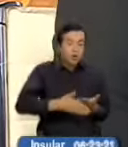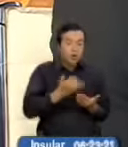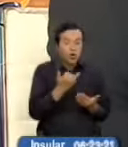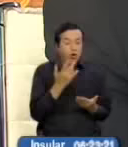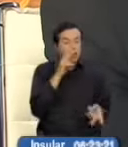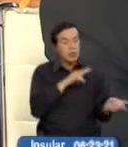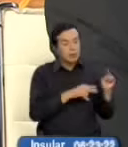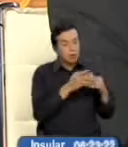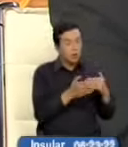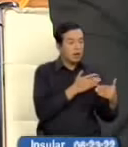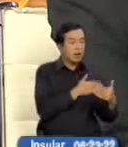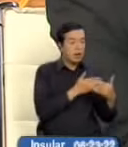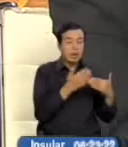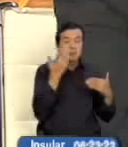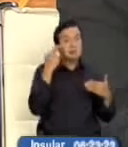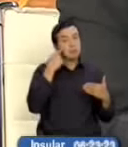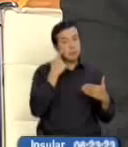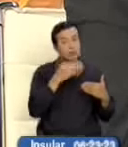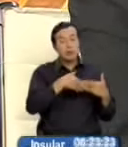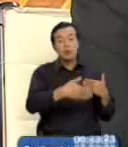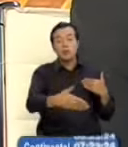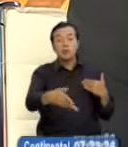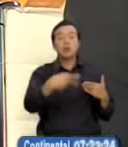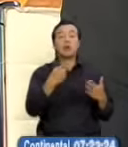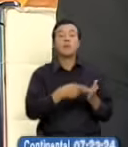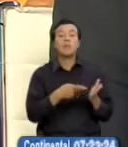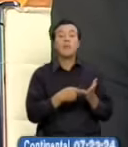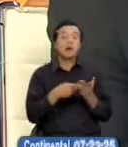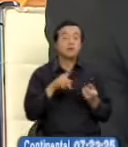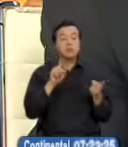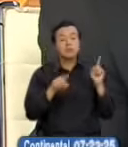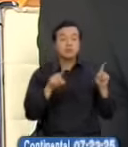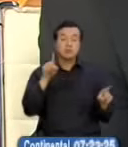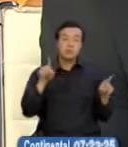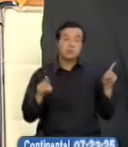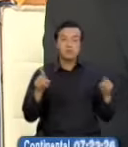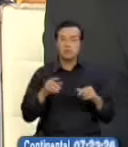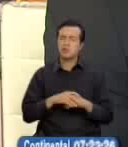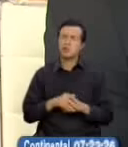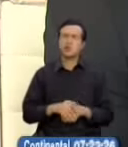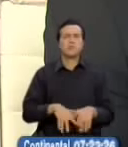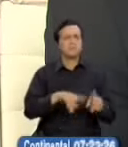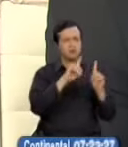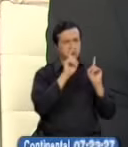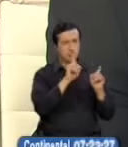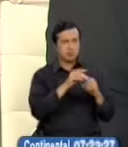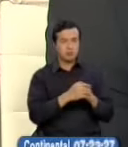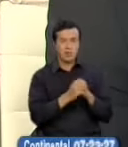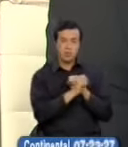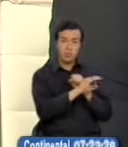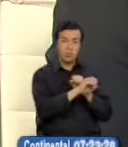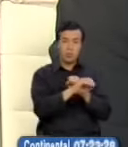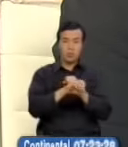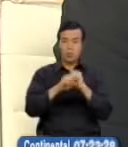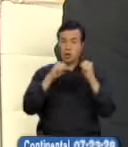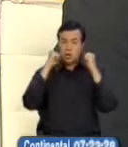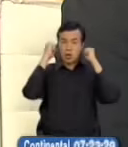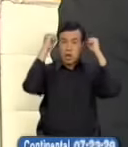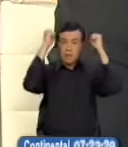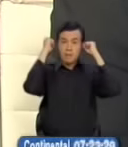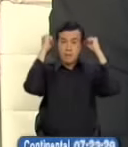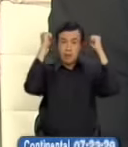es decir, hay que esperar cómo se mueven todas las variables. Ahora, Esta campaña electoral, y digo campaña